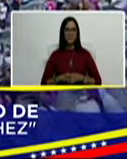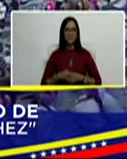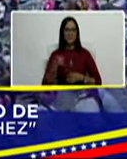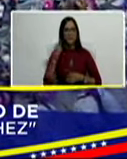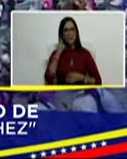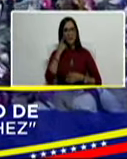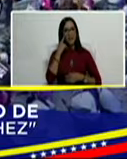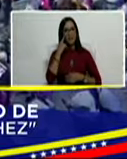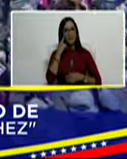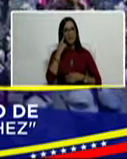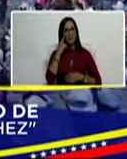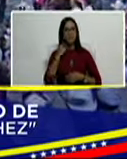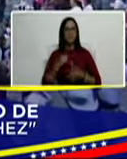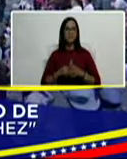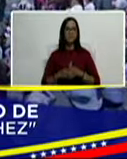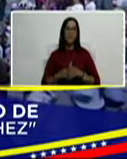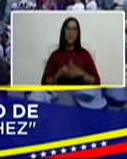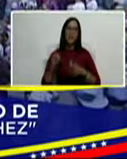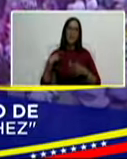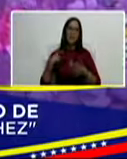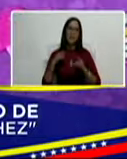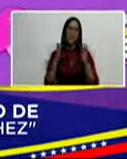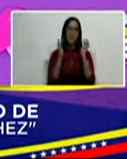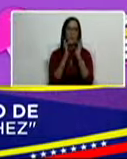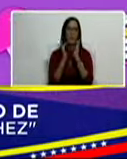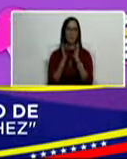Fíjense, tenemos contacto